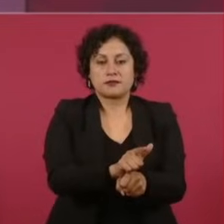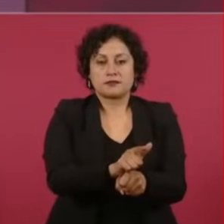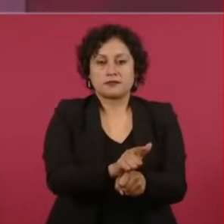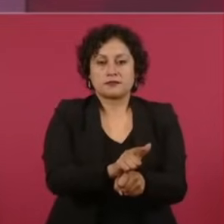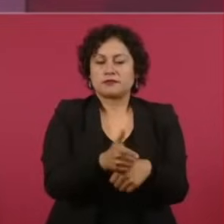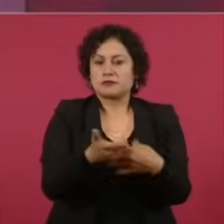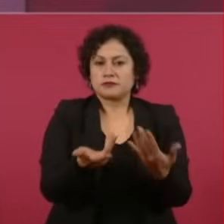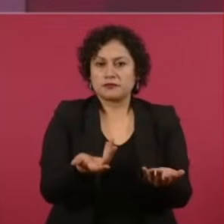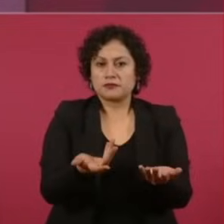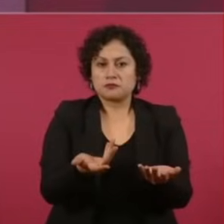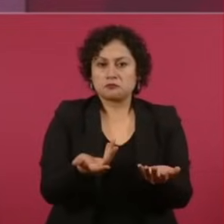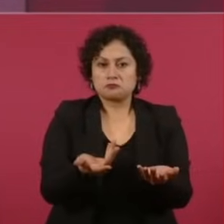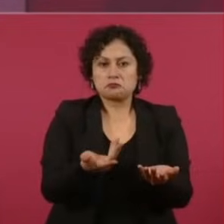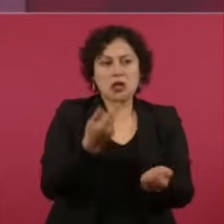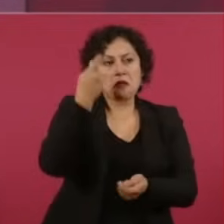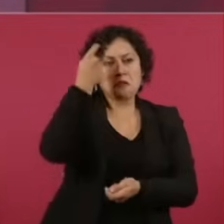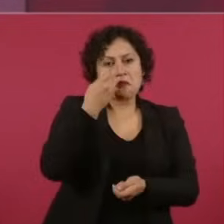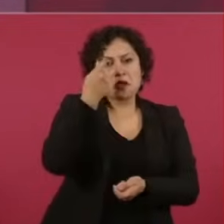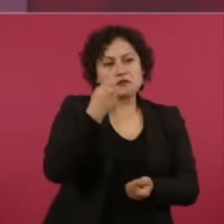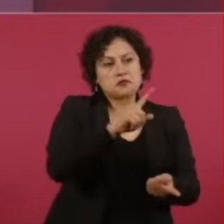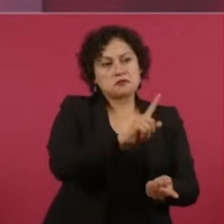sin pensiones